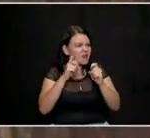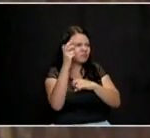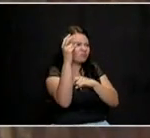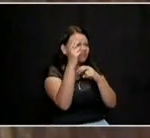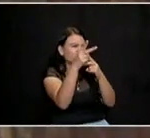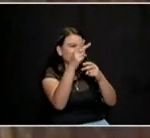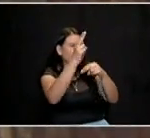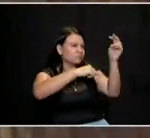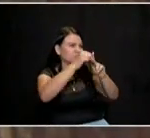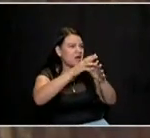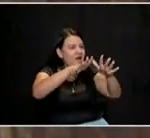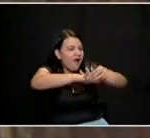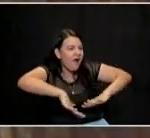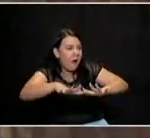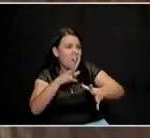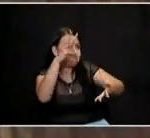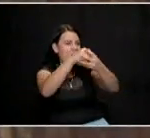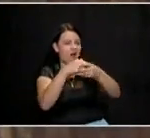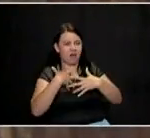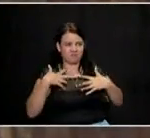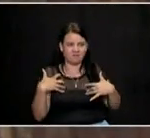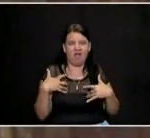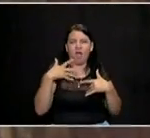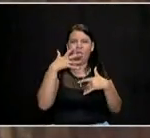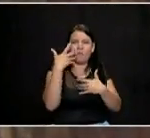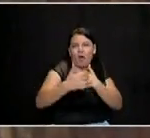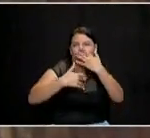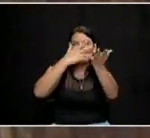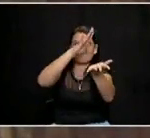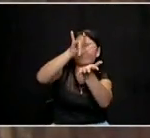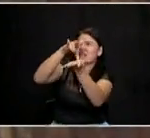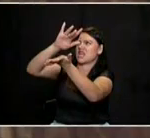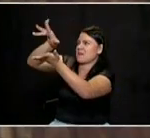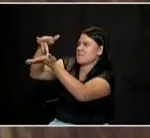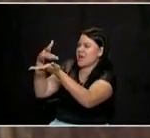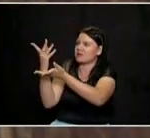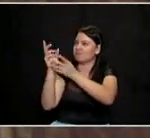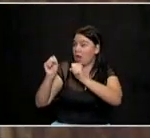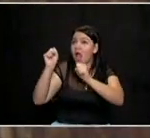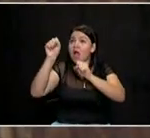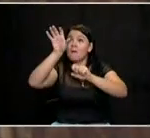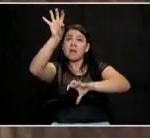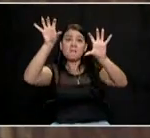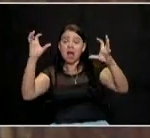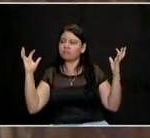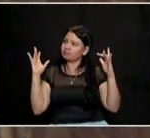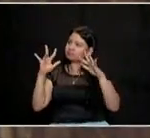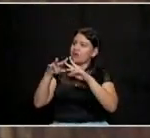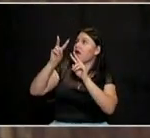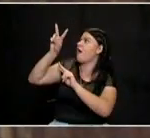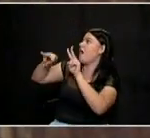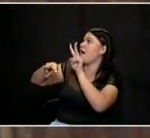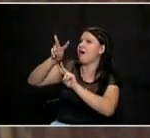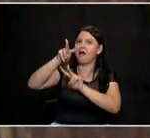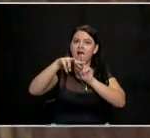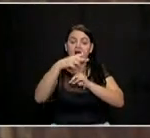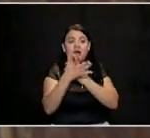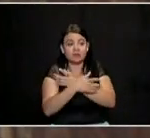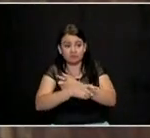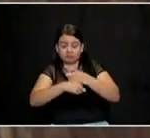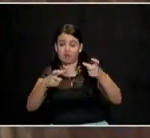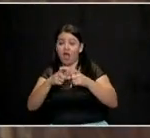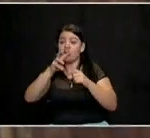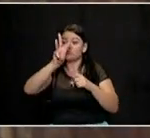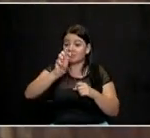parque en todo un parque de parques temáticos valga la redundancia para que la gente de otros países vengan vamos a aumentar esa cifra de 862 mil